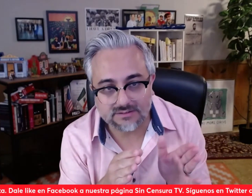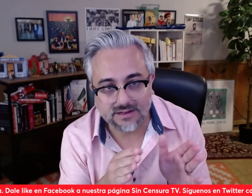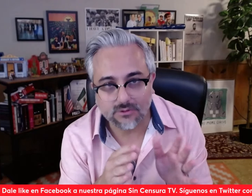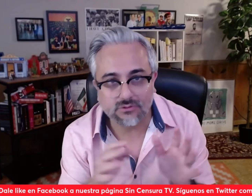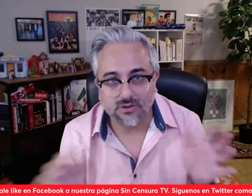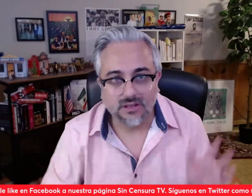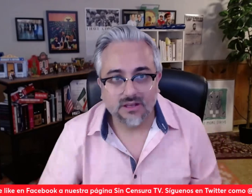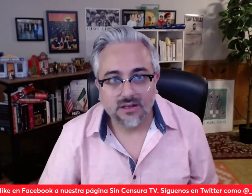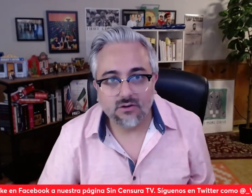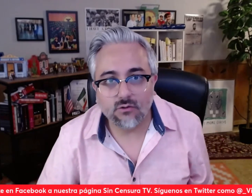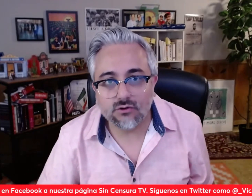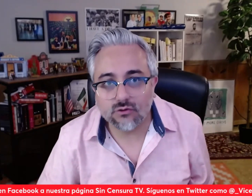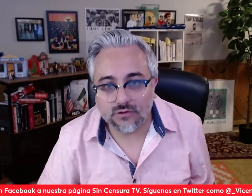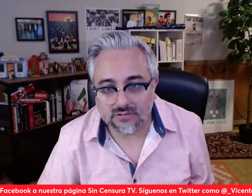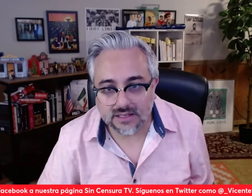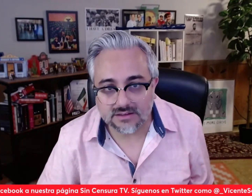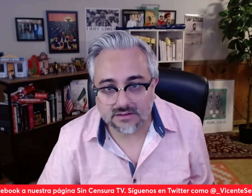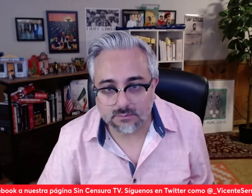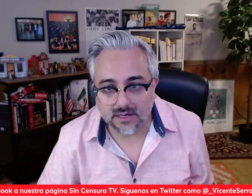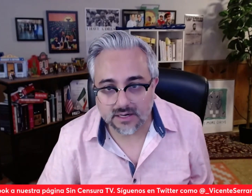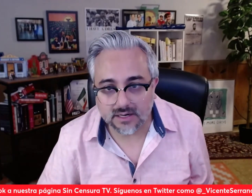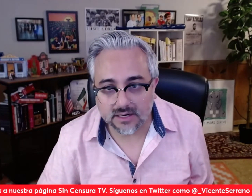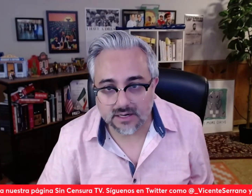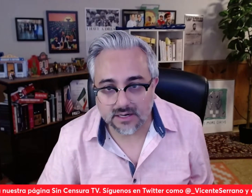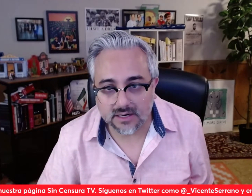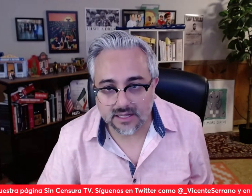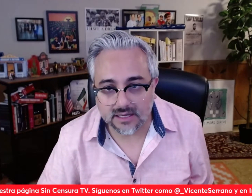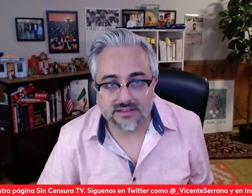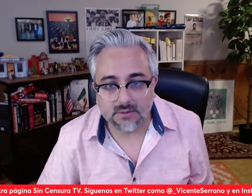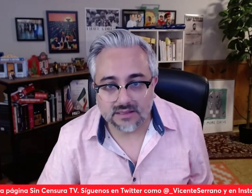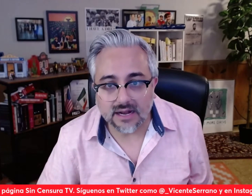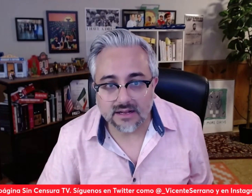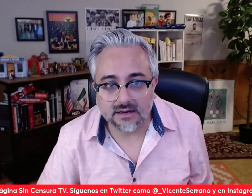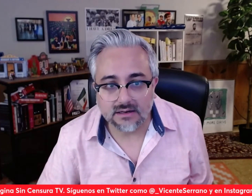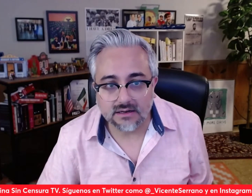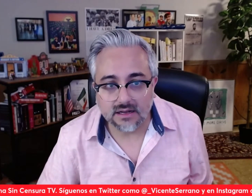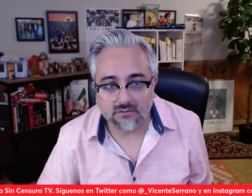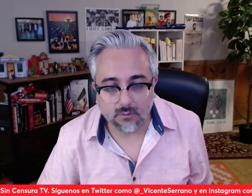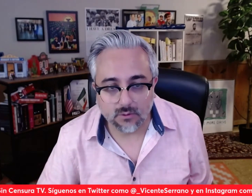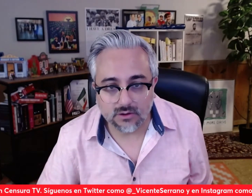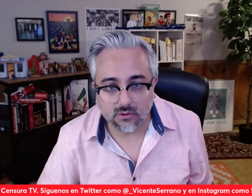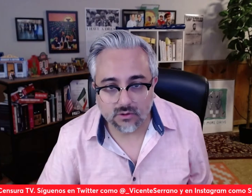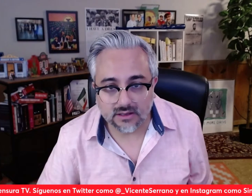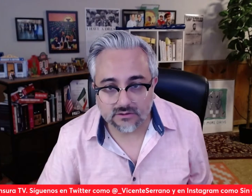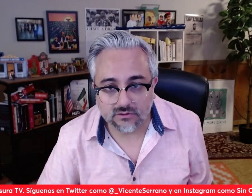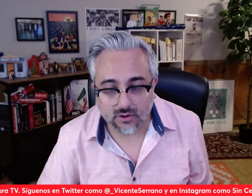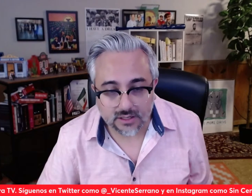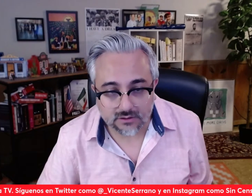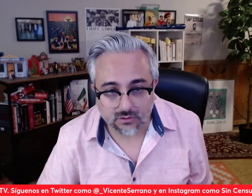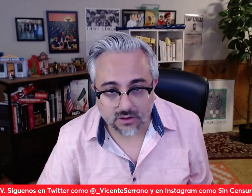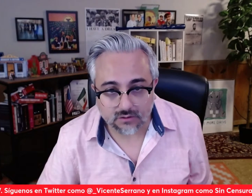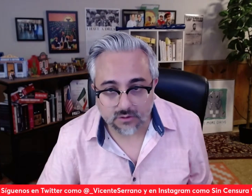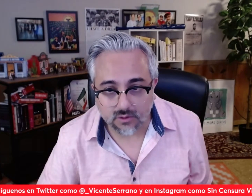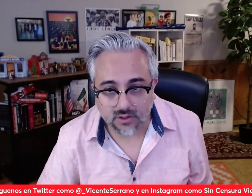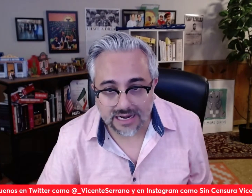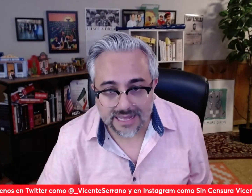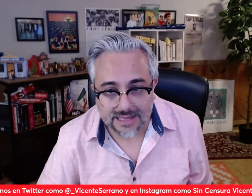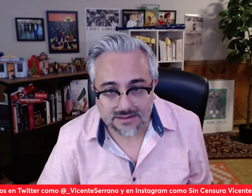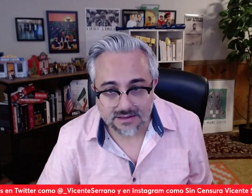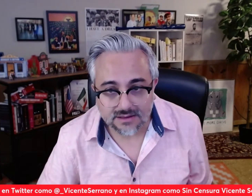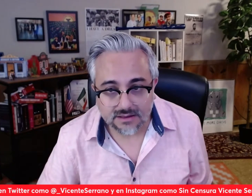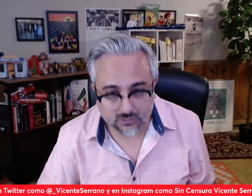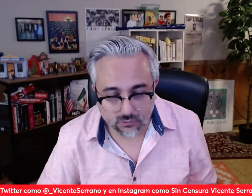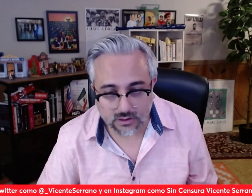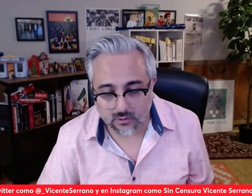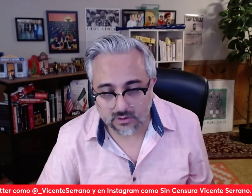muchos magistrados, no fueron suficientes para que pues determinaran a favor de lo que es correcto, a favor de la